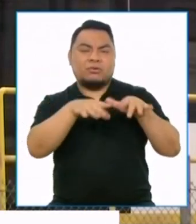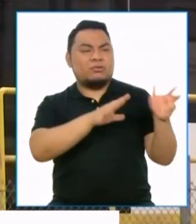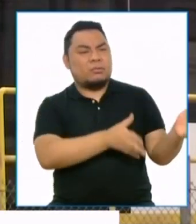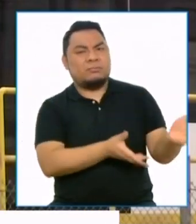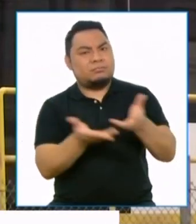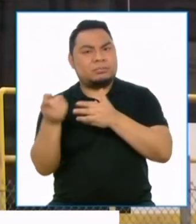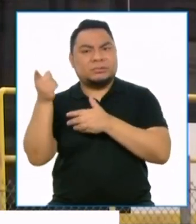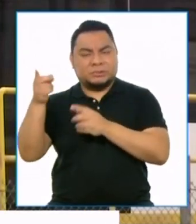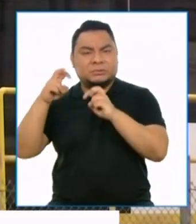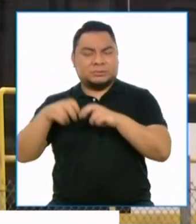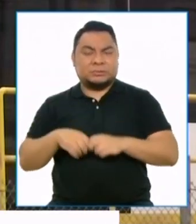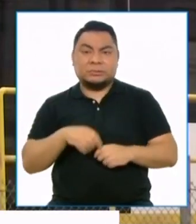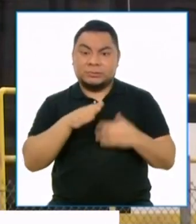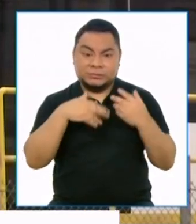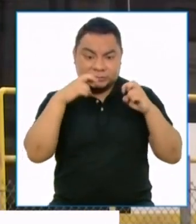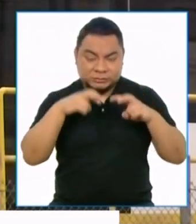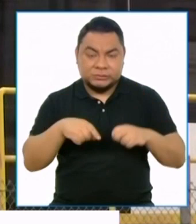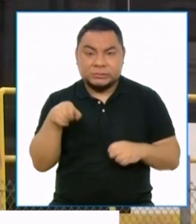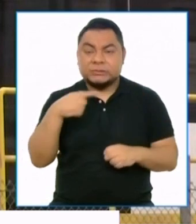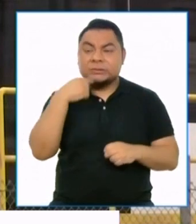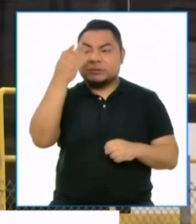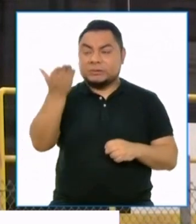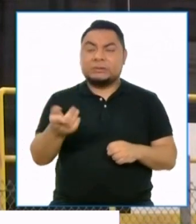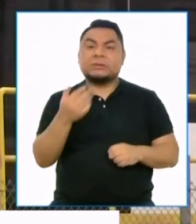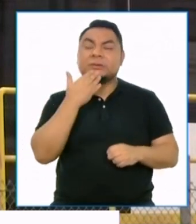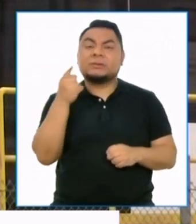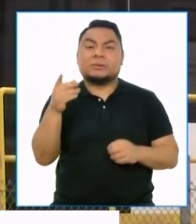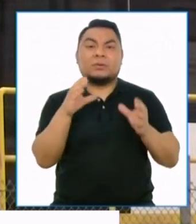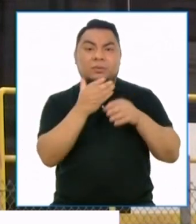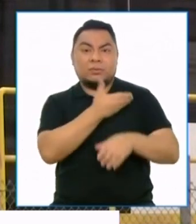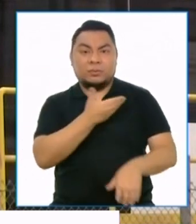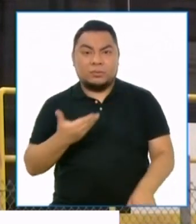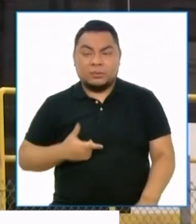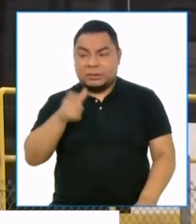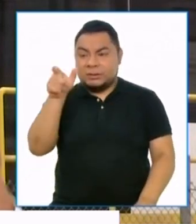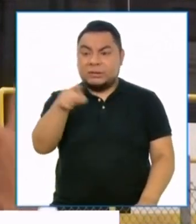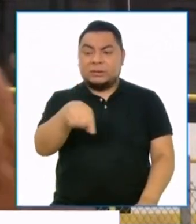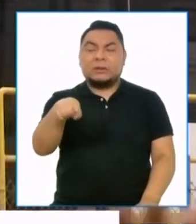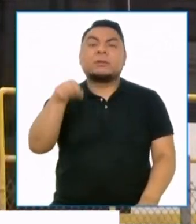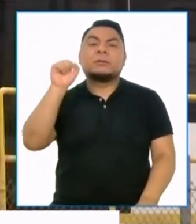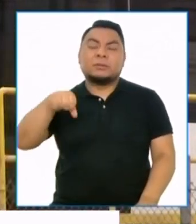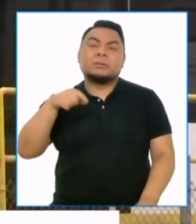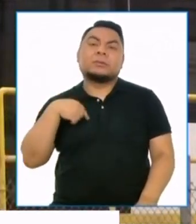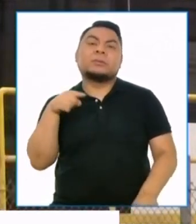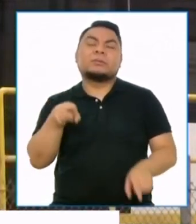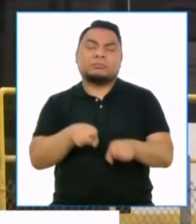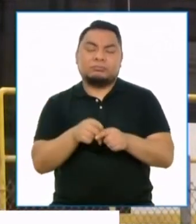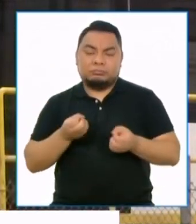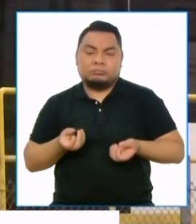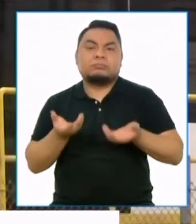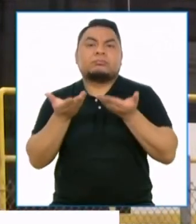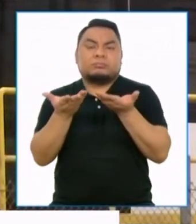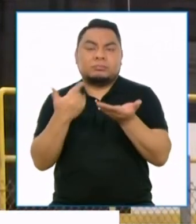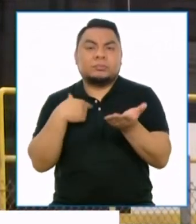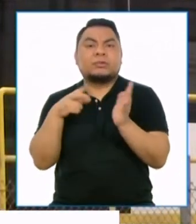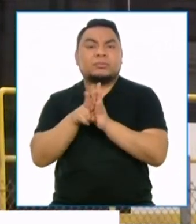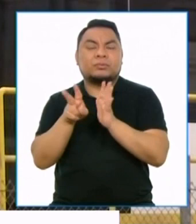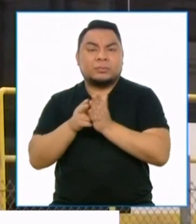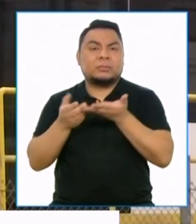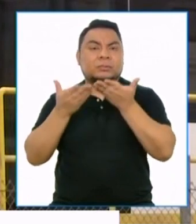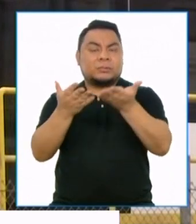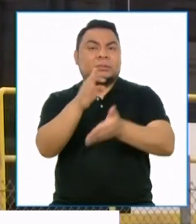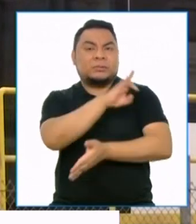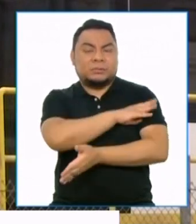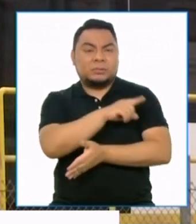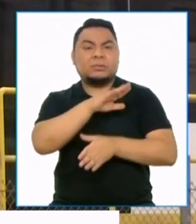Ejecutivo, se han puesto a disposición del Ministerio Público para dar toda la información. Han ido las veces que ha sido requerida.